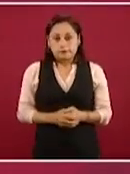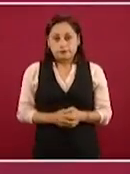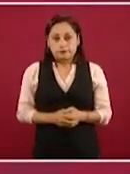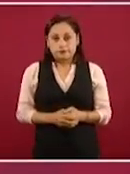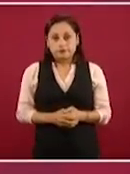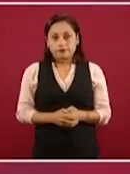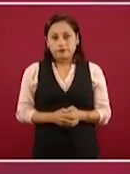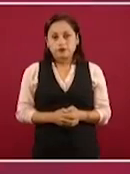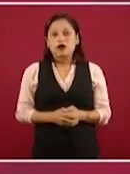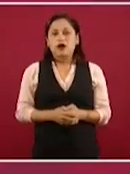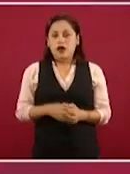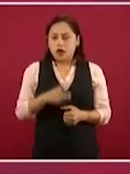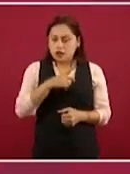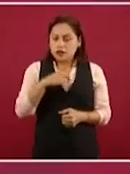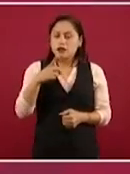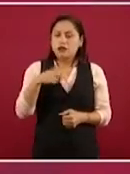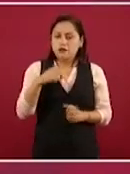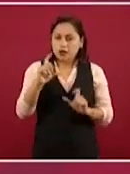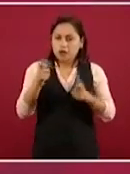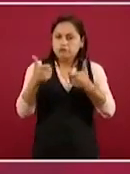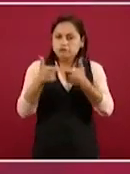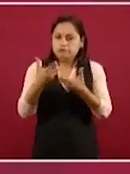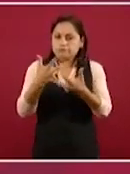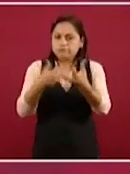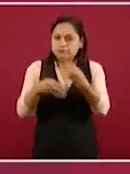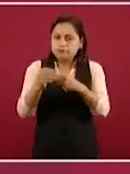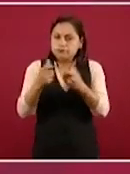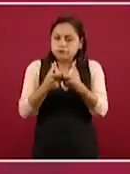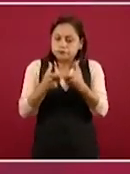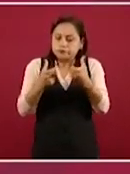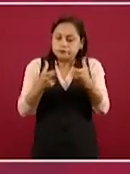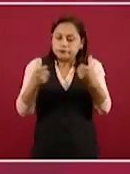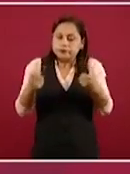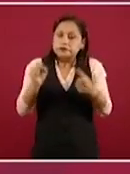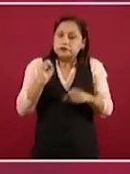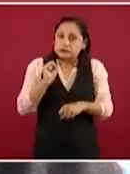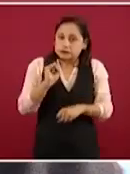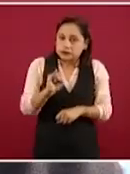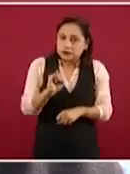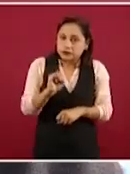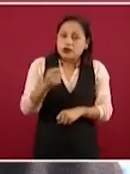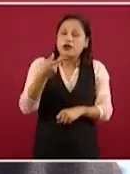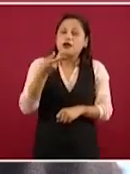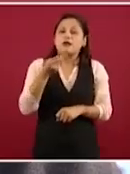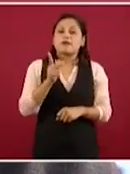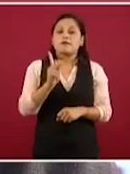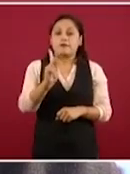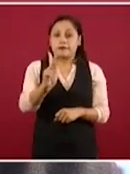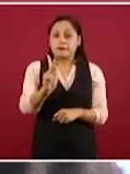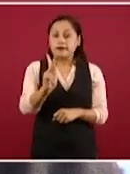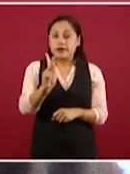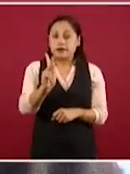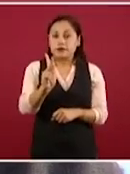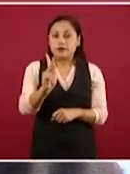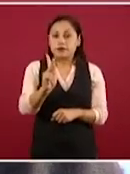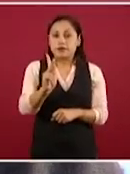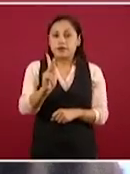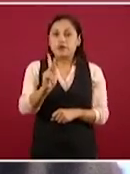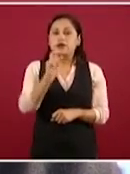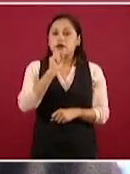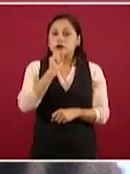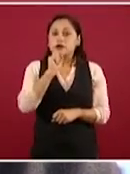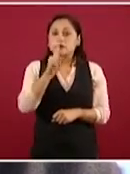Tiene que haber crecimiento económico, pero también distribución del